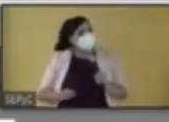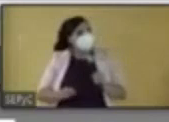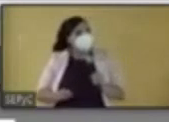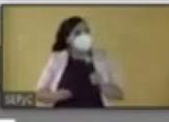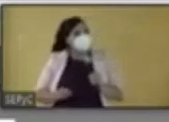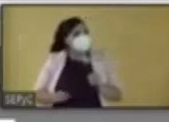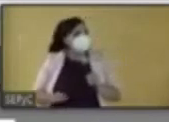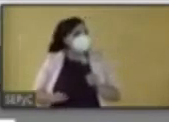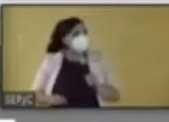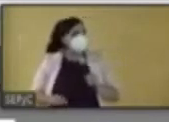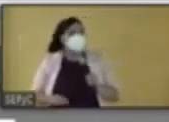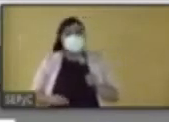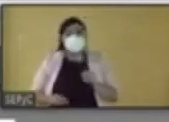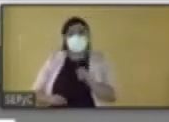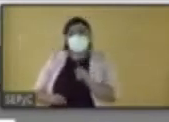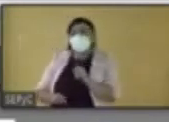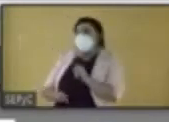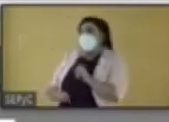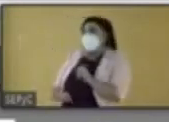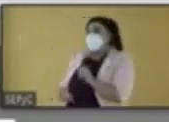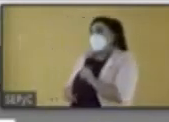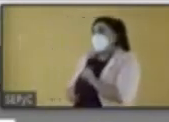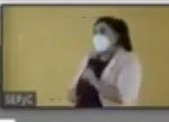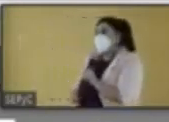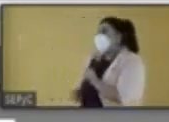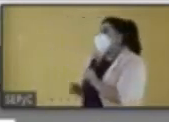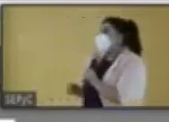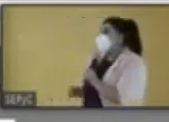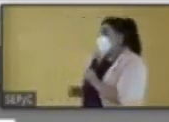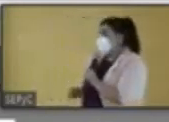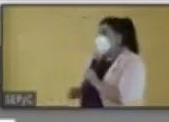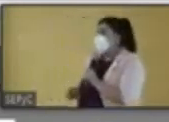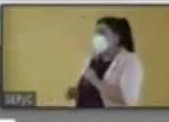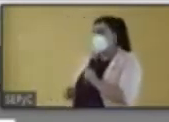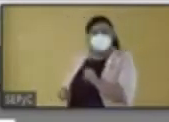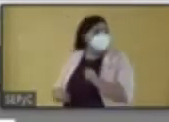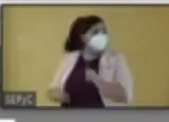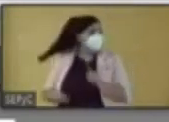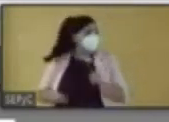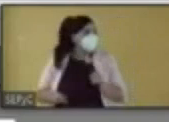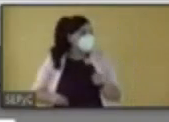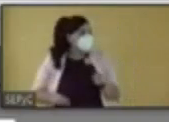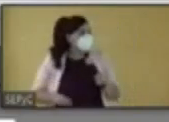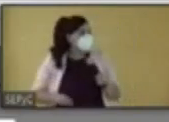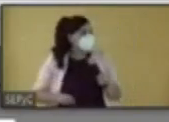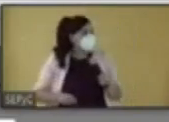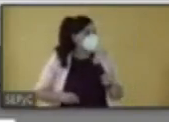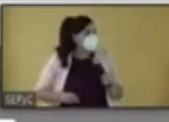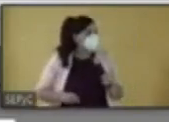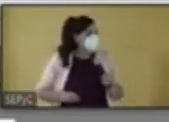el dependiente económico, así como de la pareja, es información no pública.